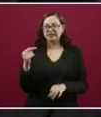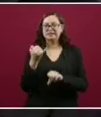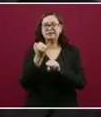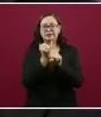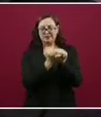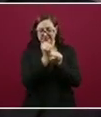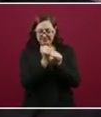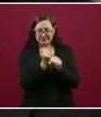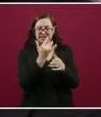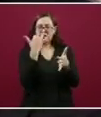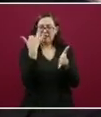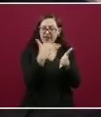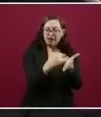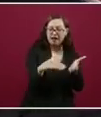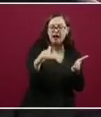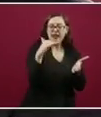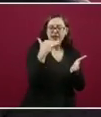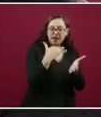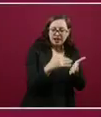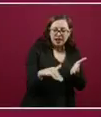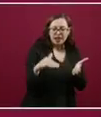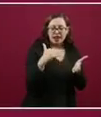releer o